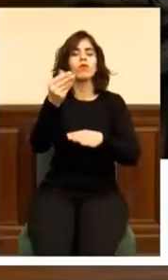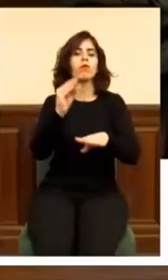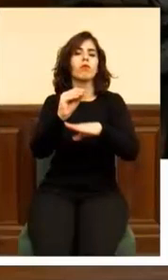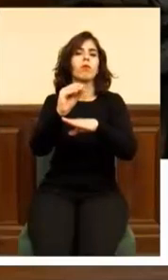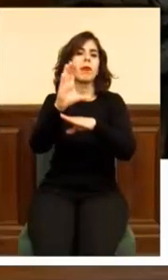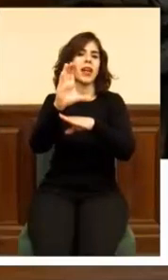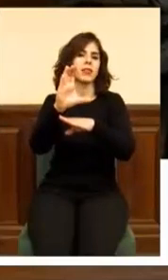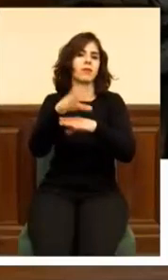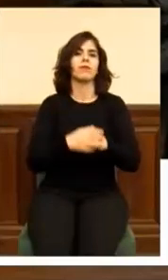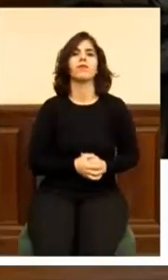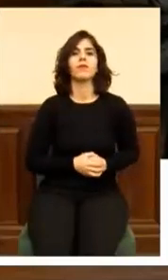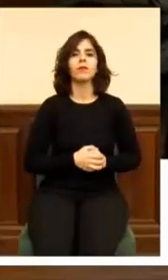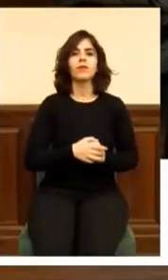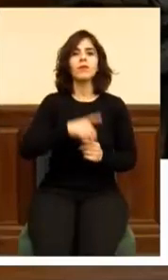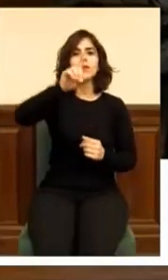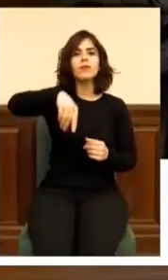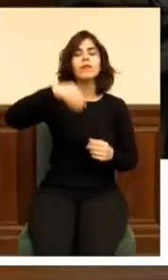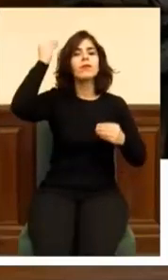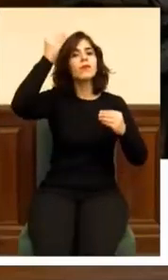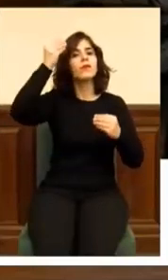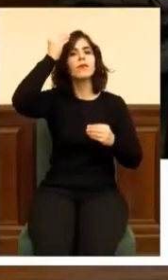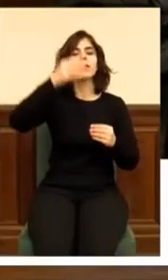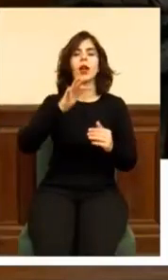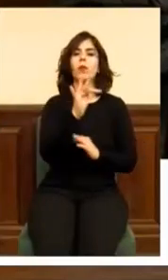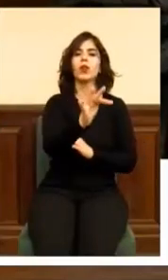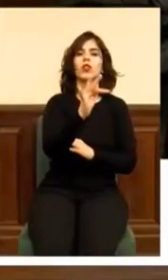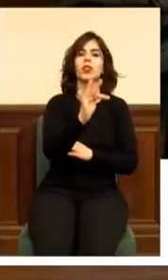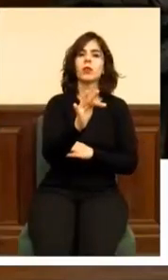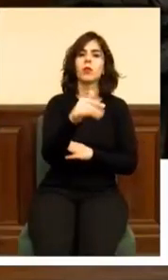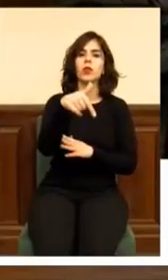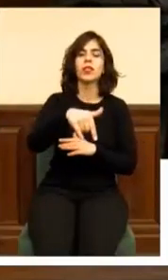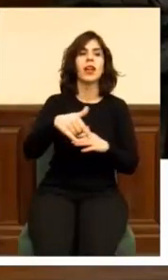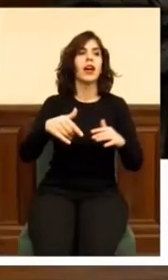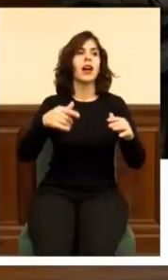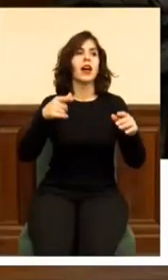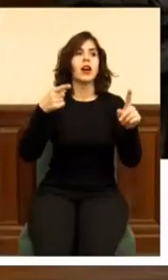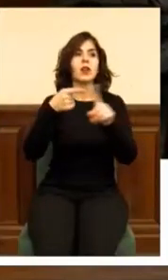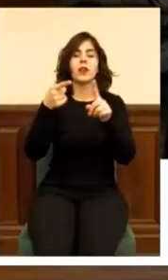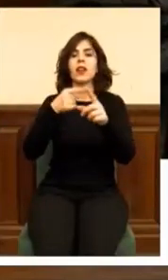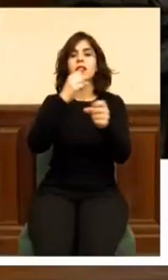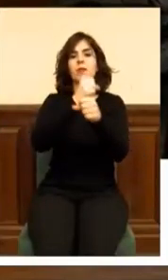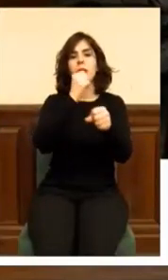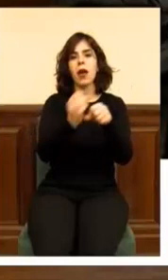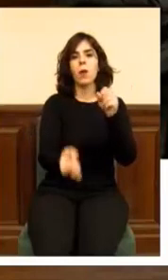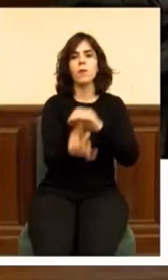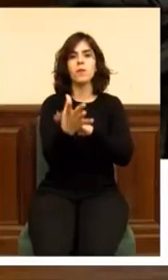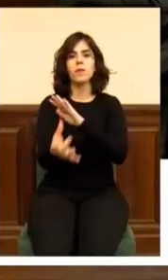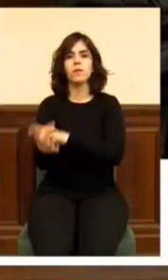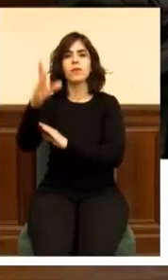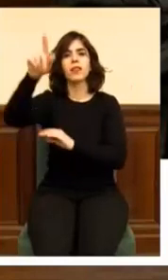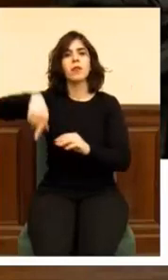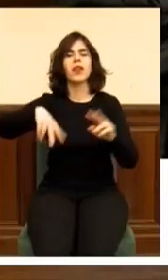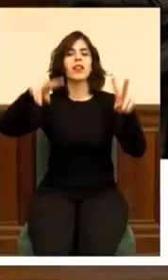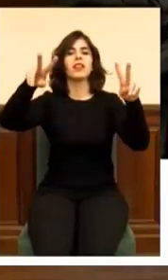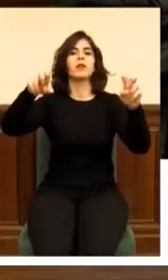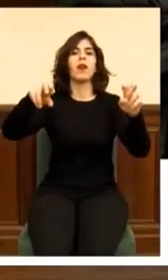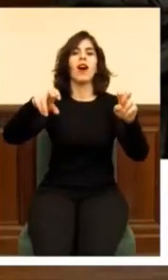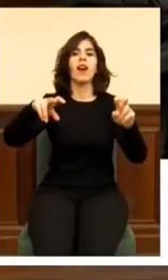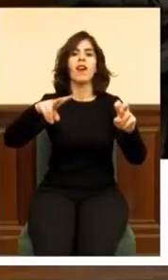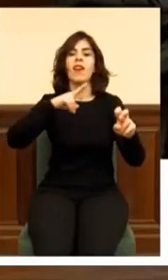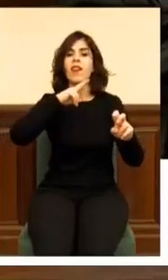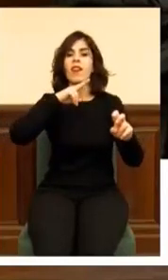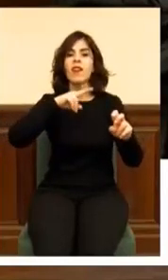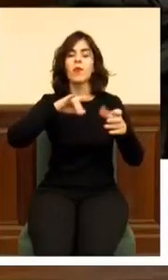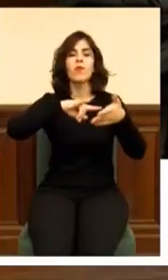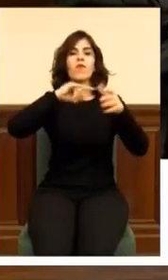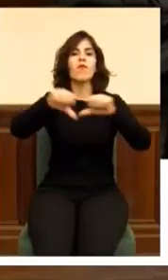También consideramos muy positivo en la línea de creación de empleo y en la reorientación verde del modelo productivo de nuestra